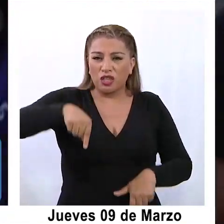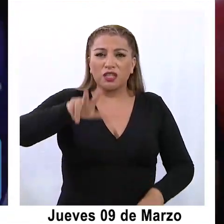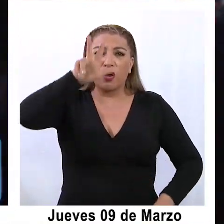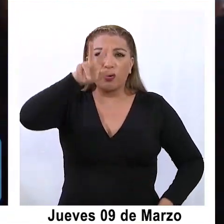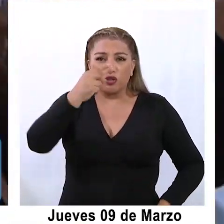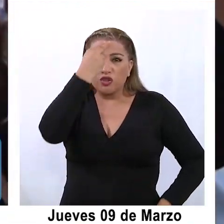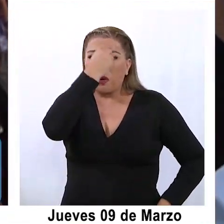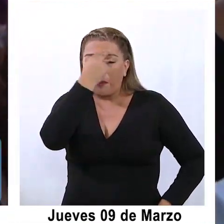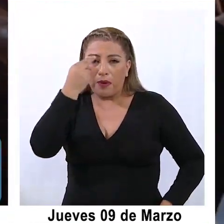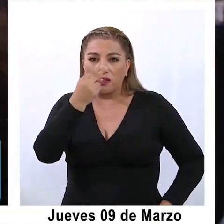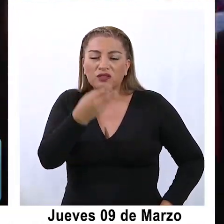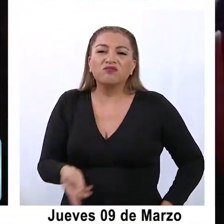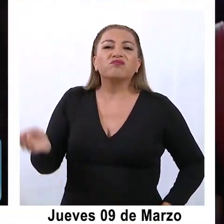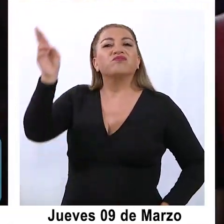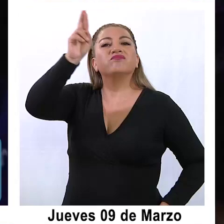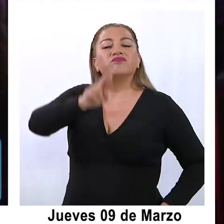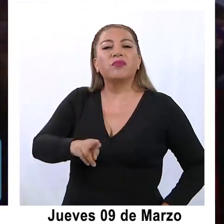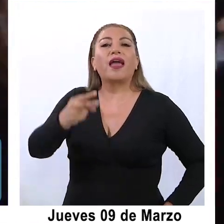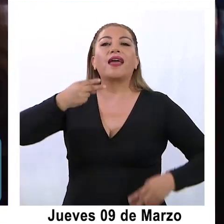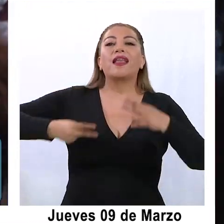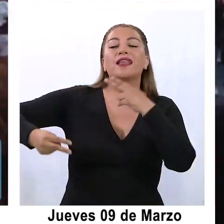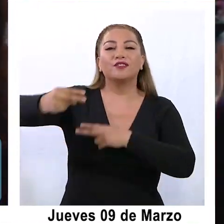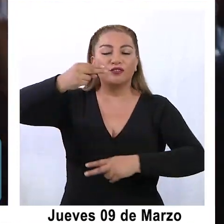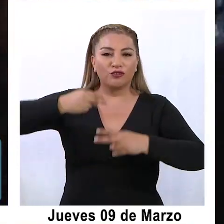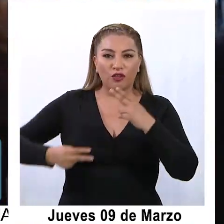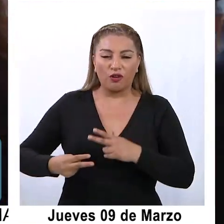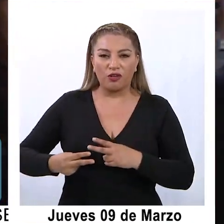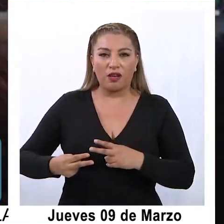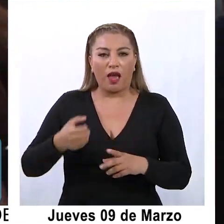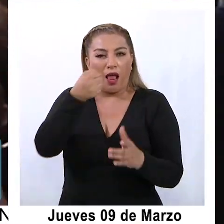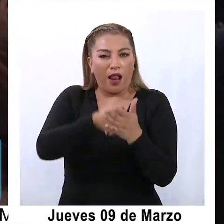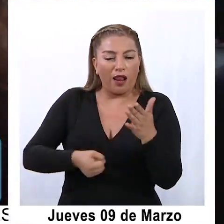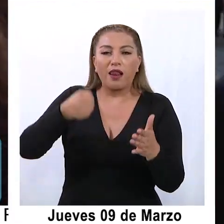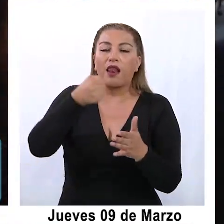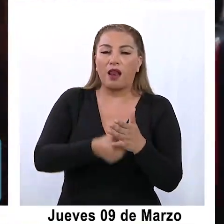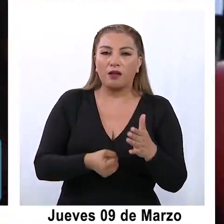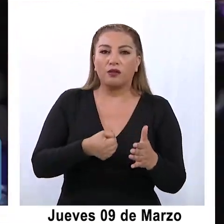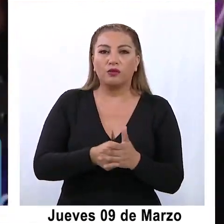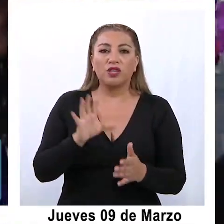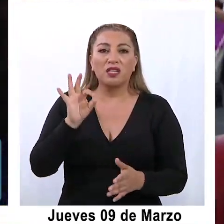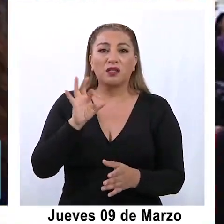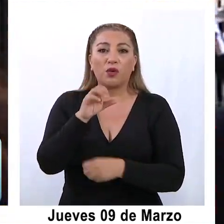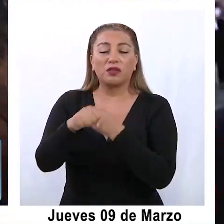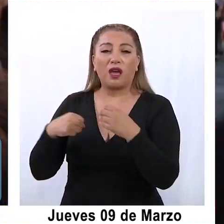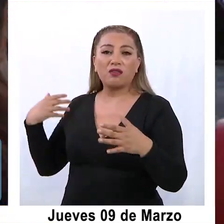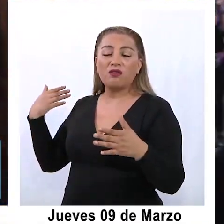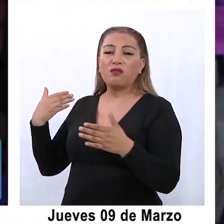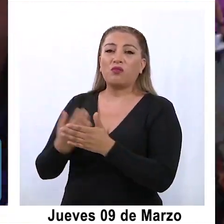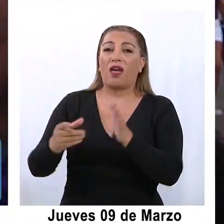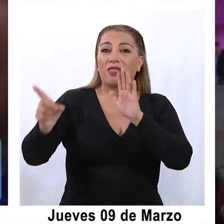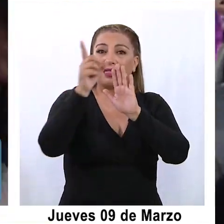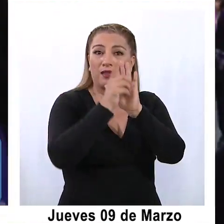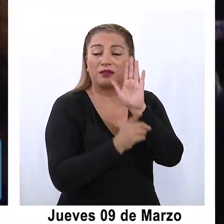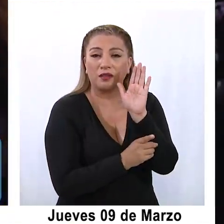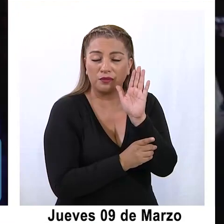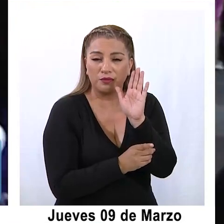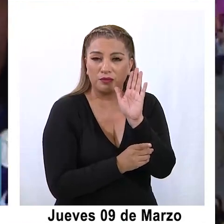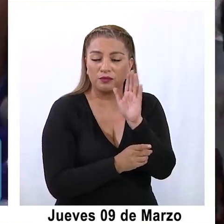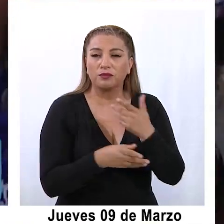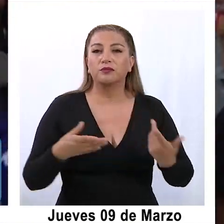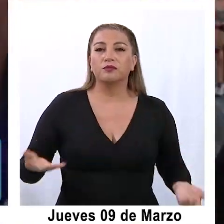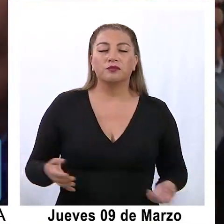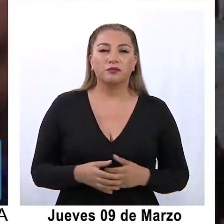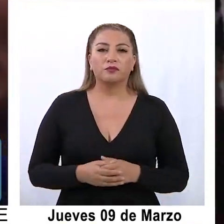8M reivindicamos nuestra historia y nuestra lucha a 50 años del golpe militar,